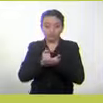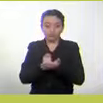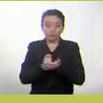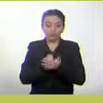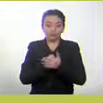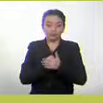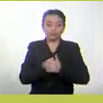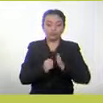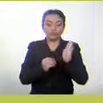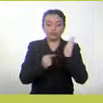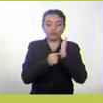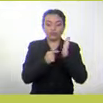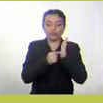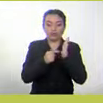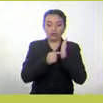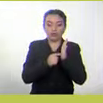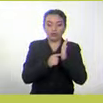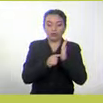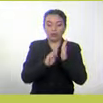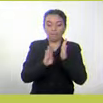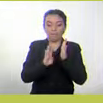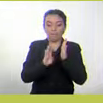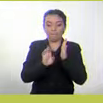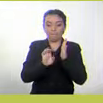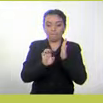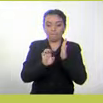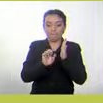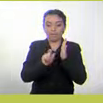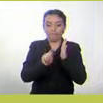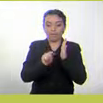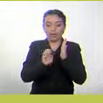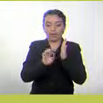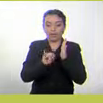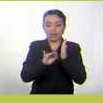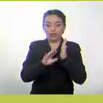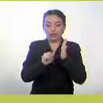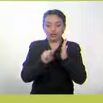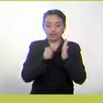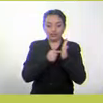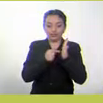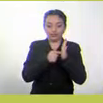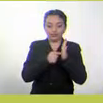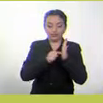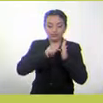la batería. La corriente viaja hasta llegar